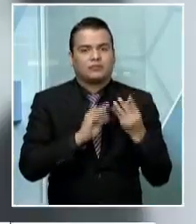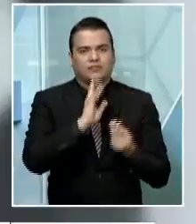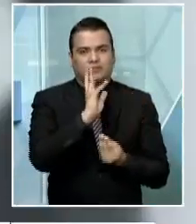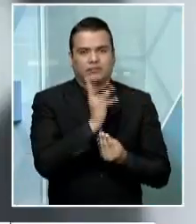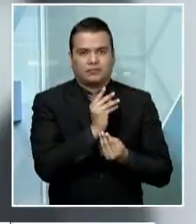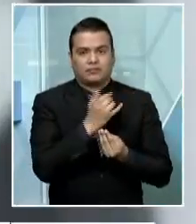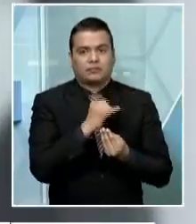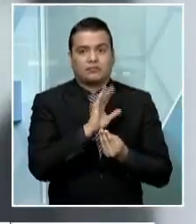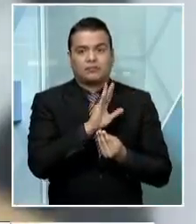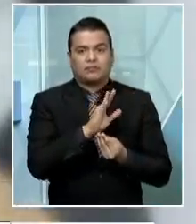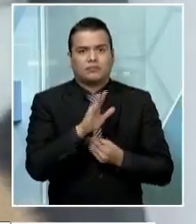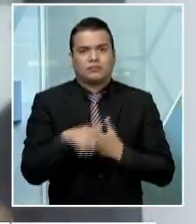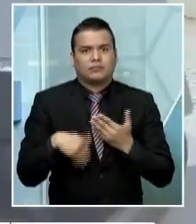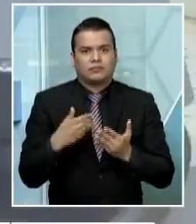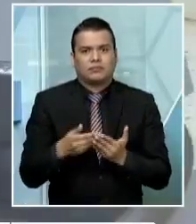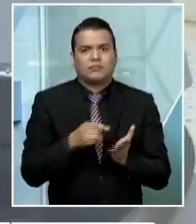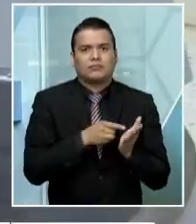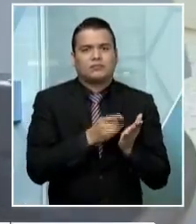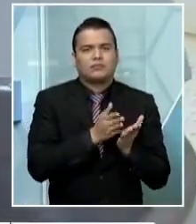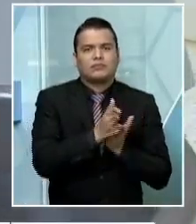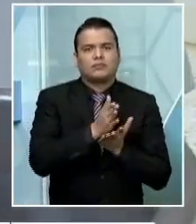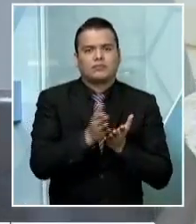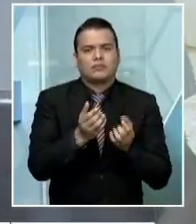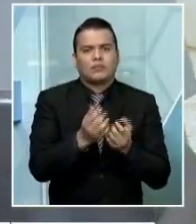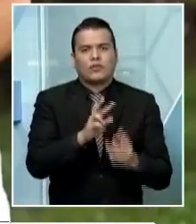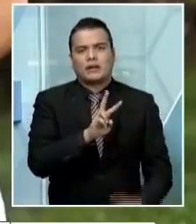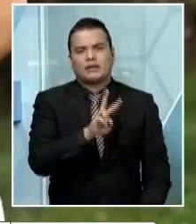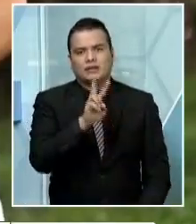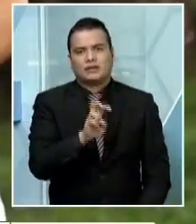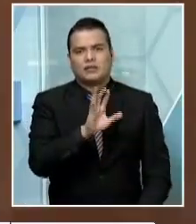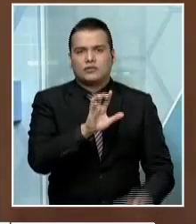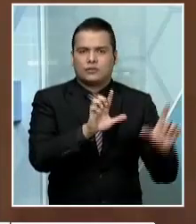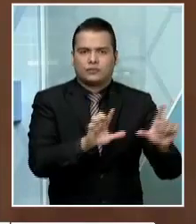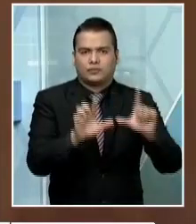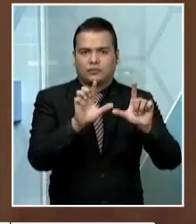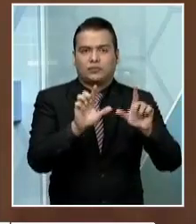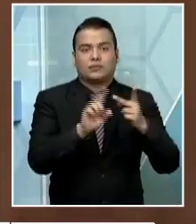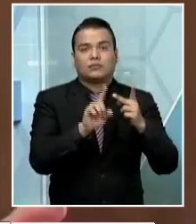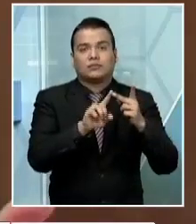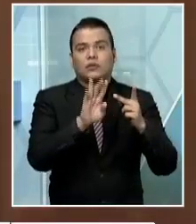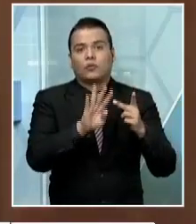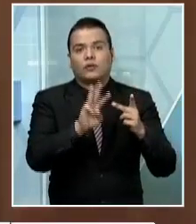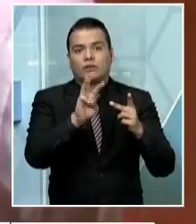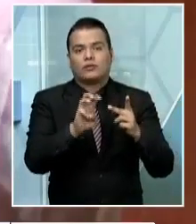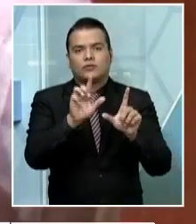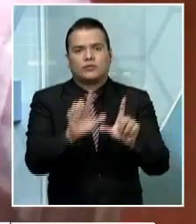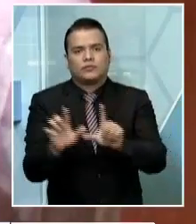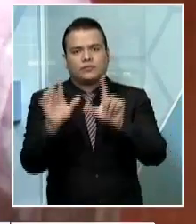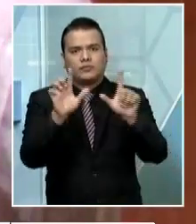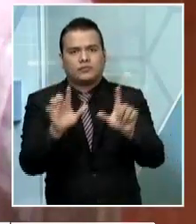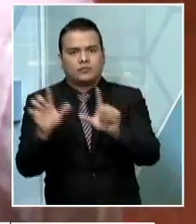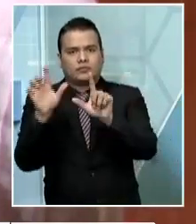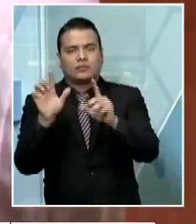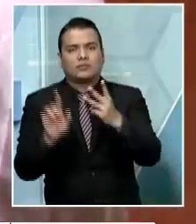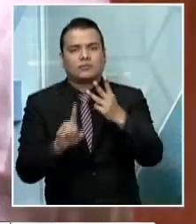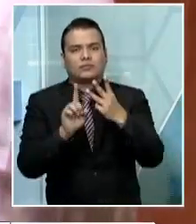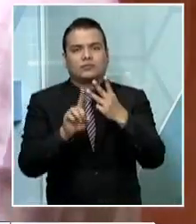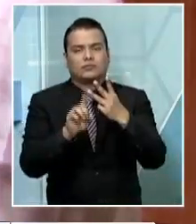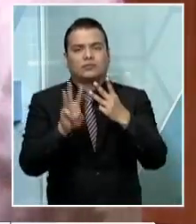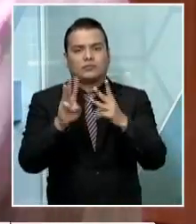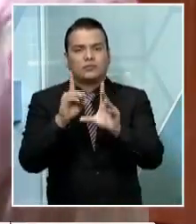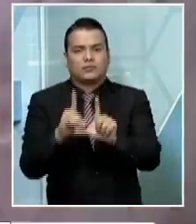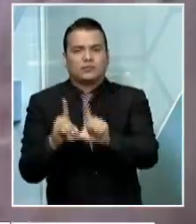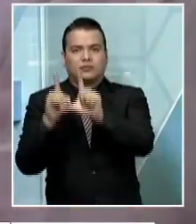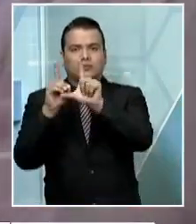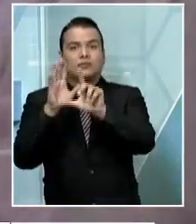Ya tenemos más de 27 programas de pregrado y 48 de posgrado, 3 doctorados. En su 50º aniversario,